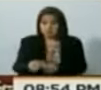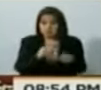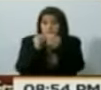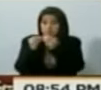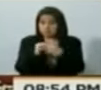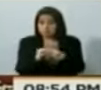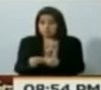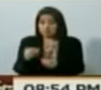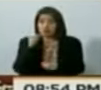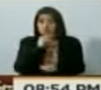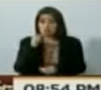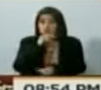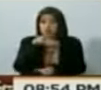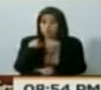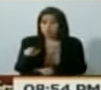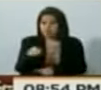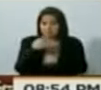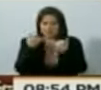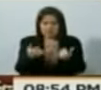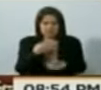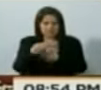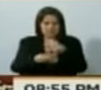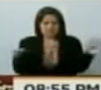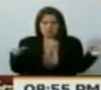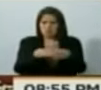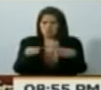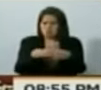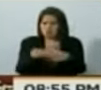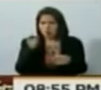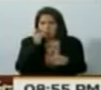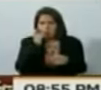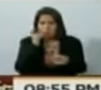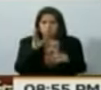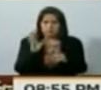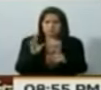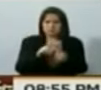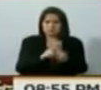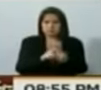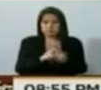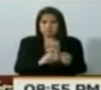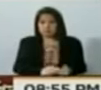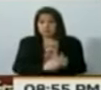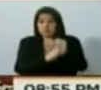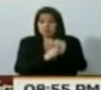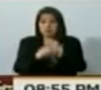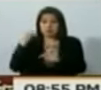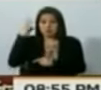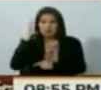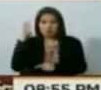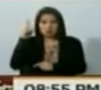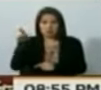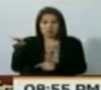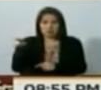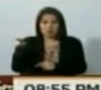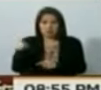octubre, ya se dieron las reuniones orquestadas por Ricardo Haussmann en la ciudad de Boston, Estados Unidos,